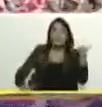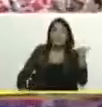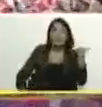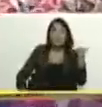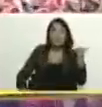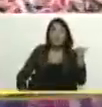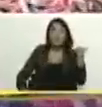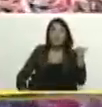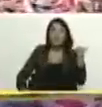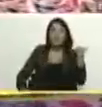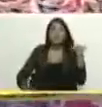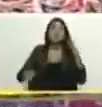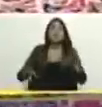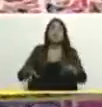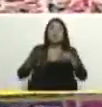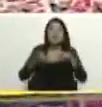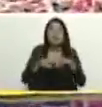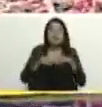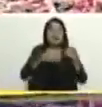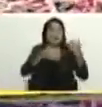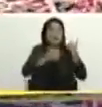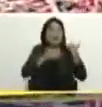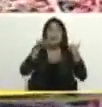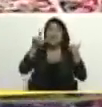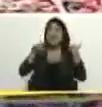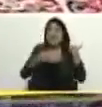asumía todos los poderes del Estado en él.